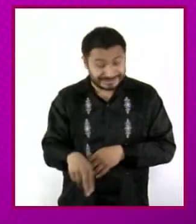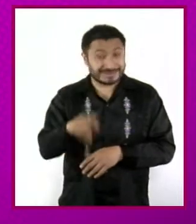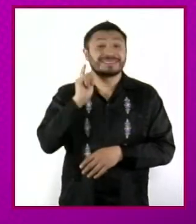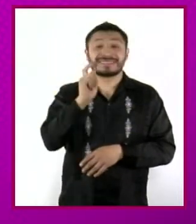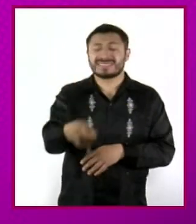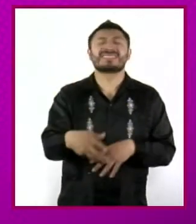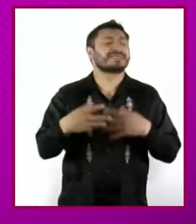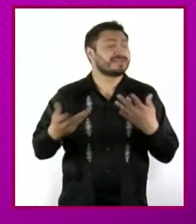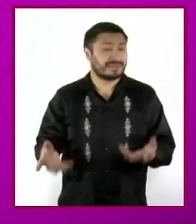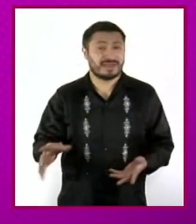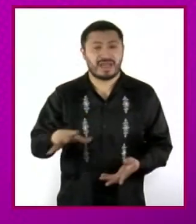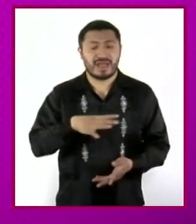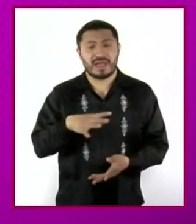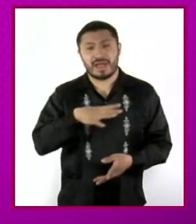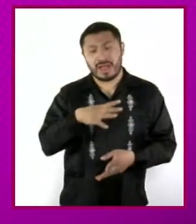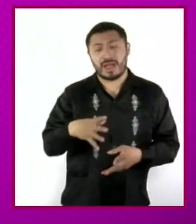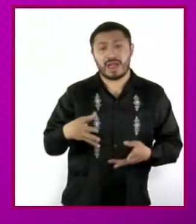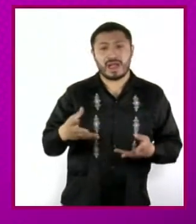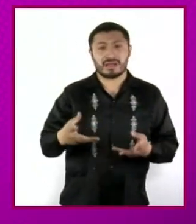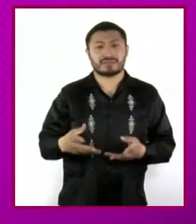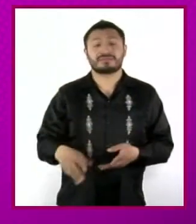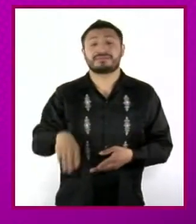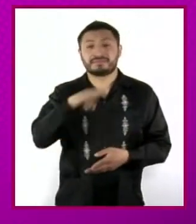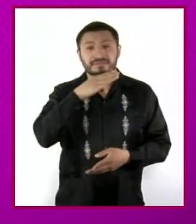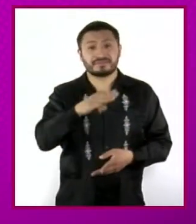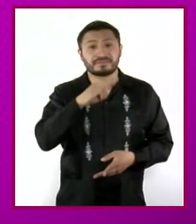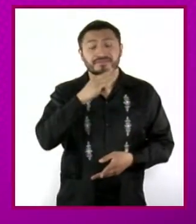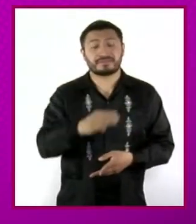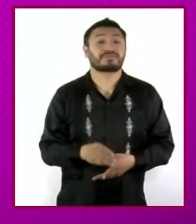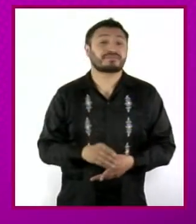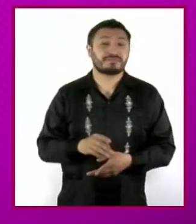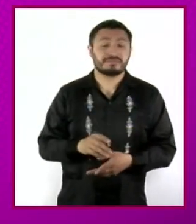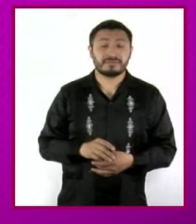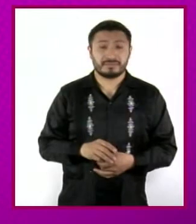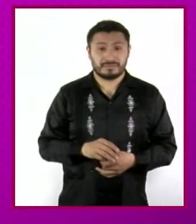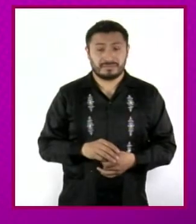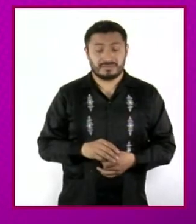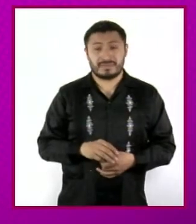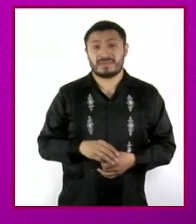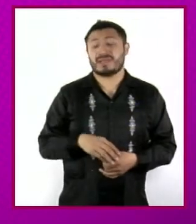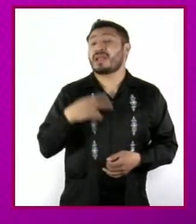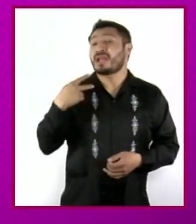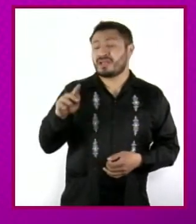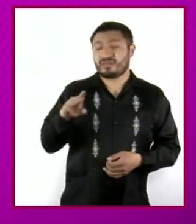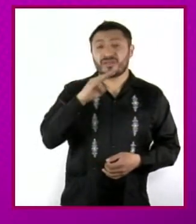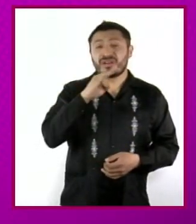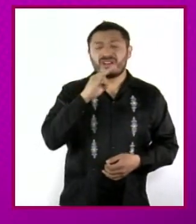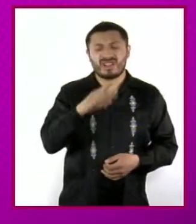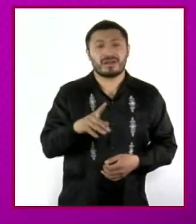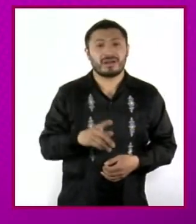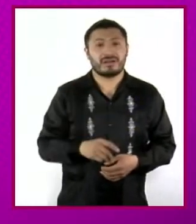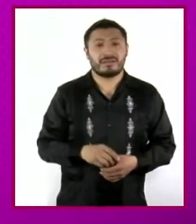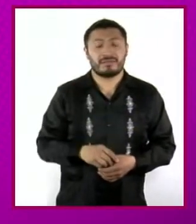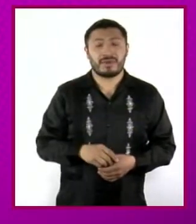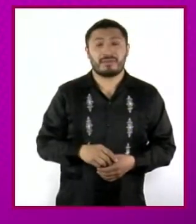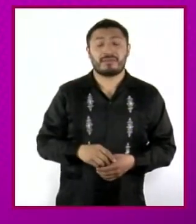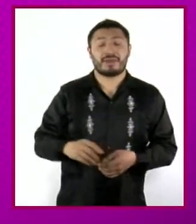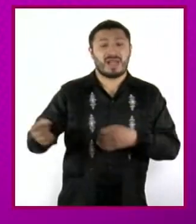había la madre de Greystock, de Tarzán, que es una